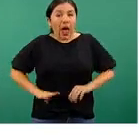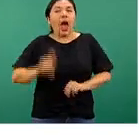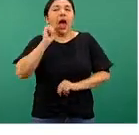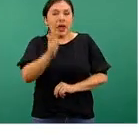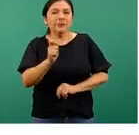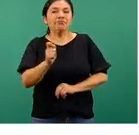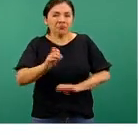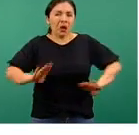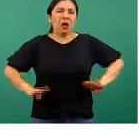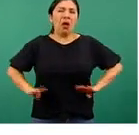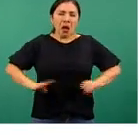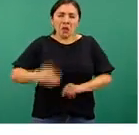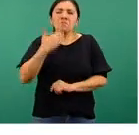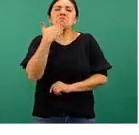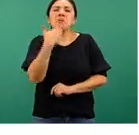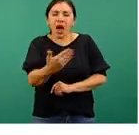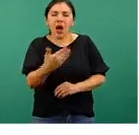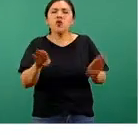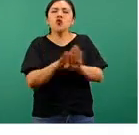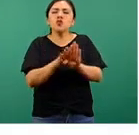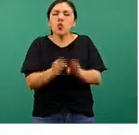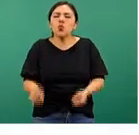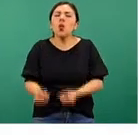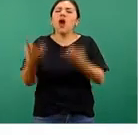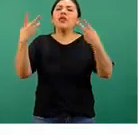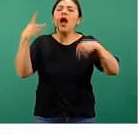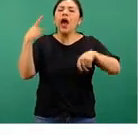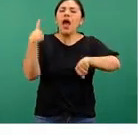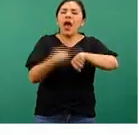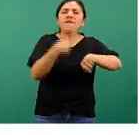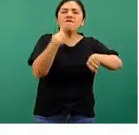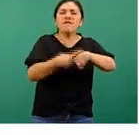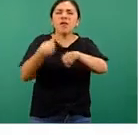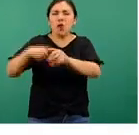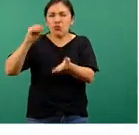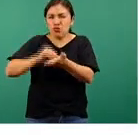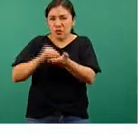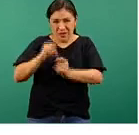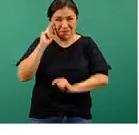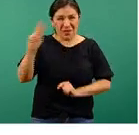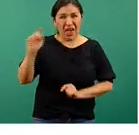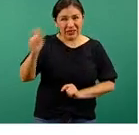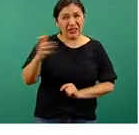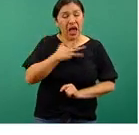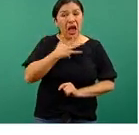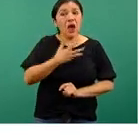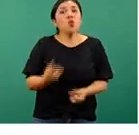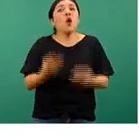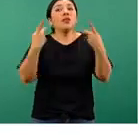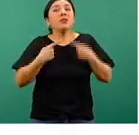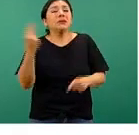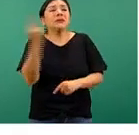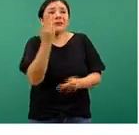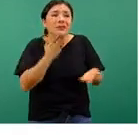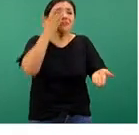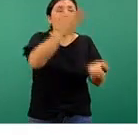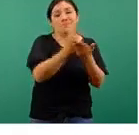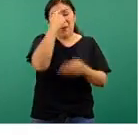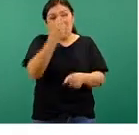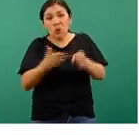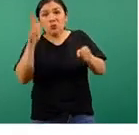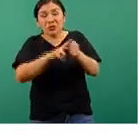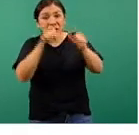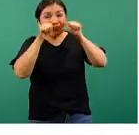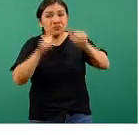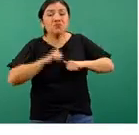además congruente con la carga de enfermedad, con la cantidad de casos. Vemos cómo las personas que demandan camas de hospital